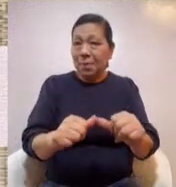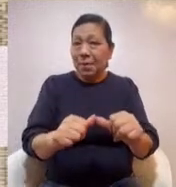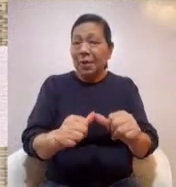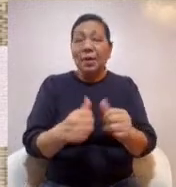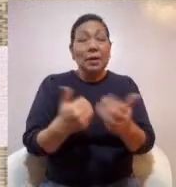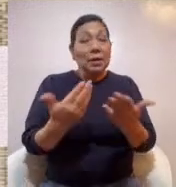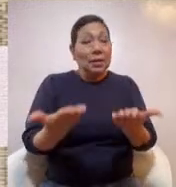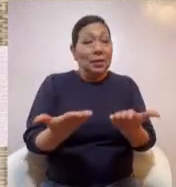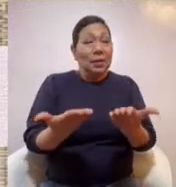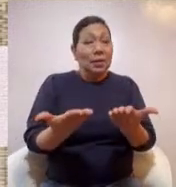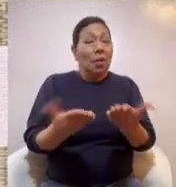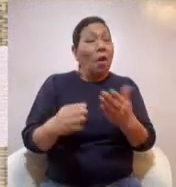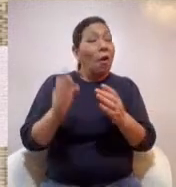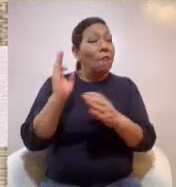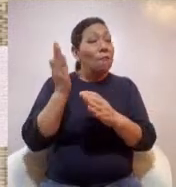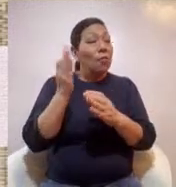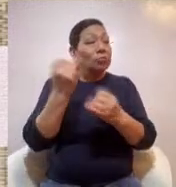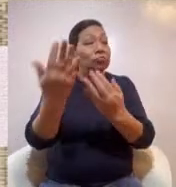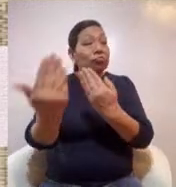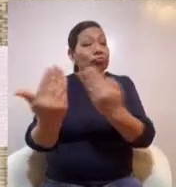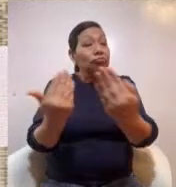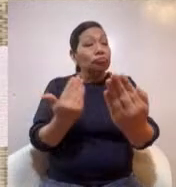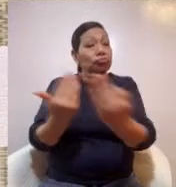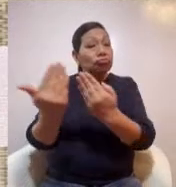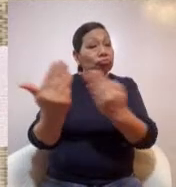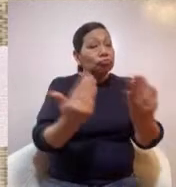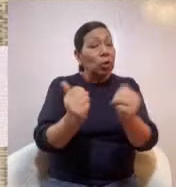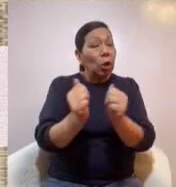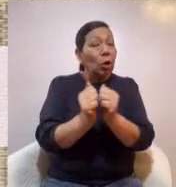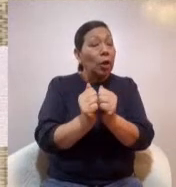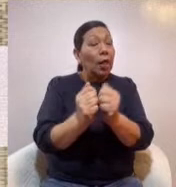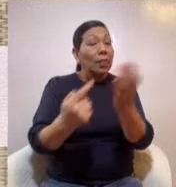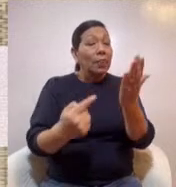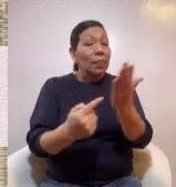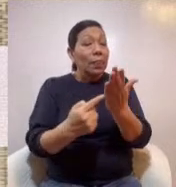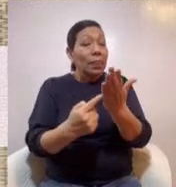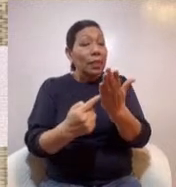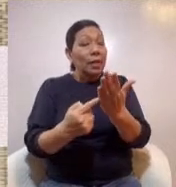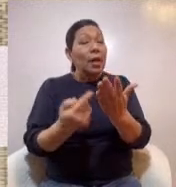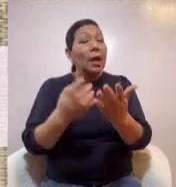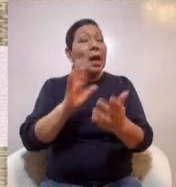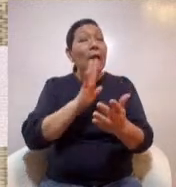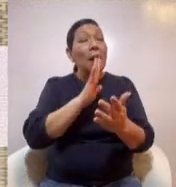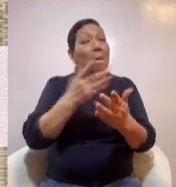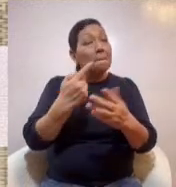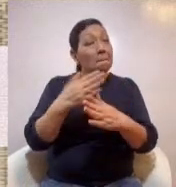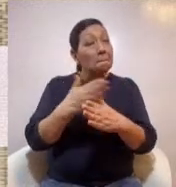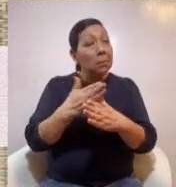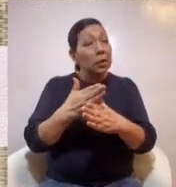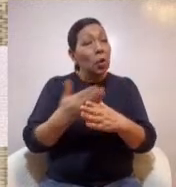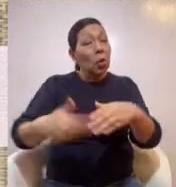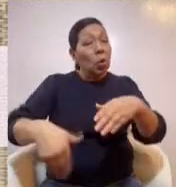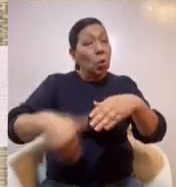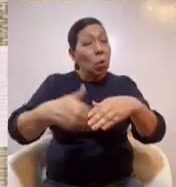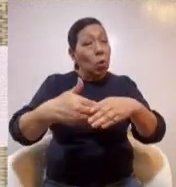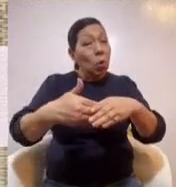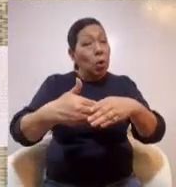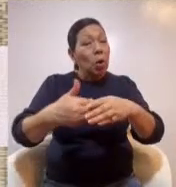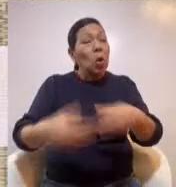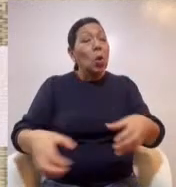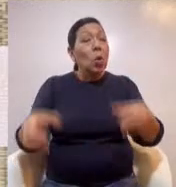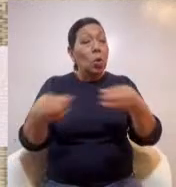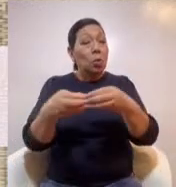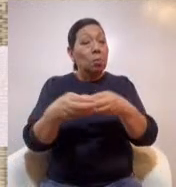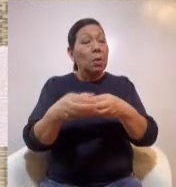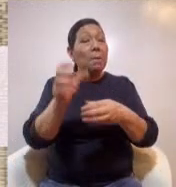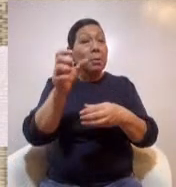permanente, fundamentada en un foro de intercambio y cooperación técnica entre los Estados parte de la Convención